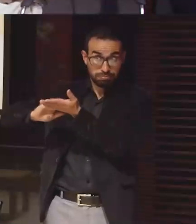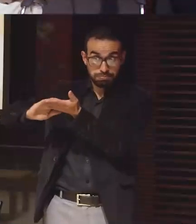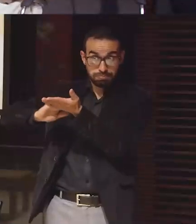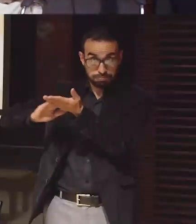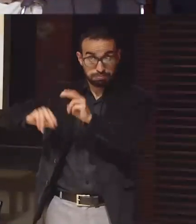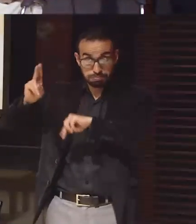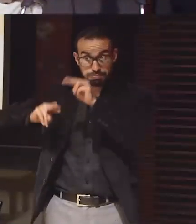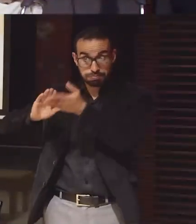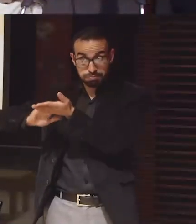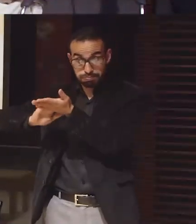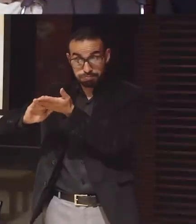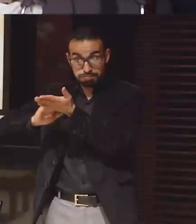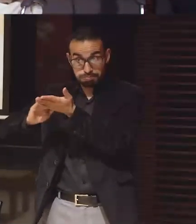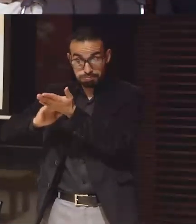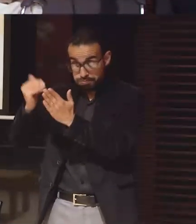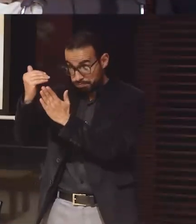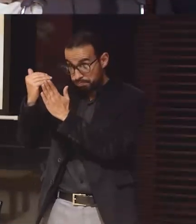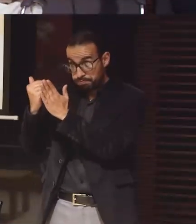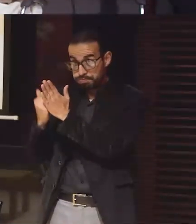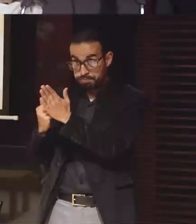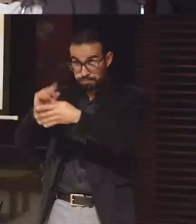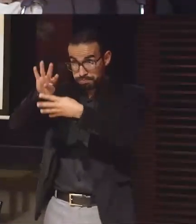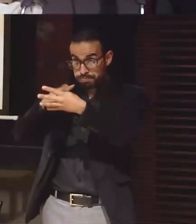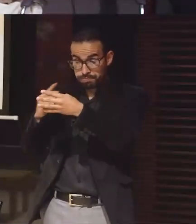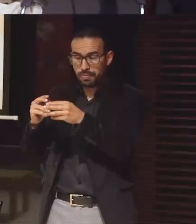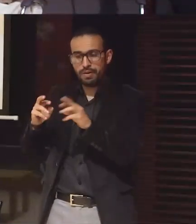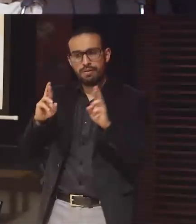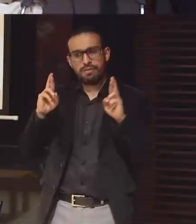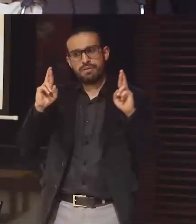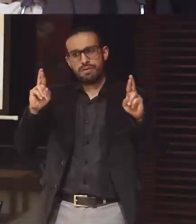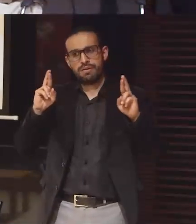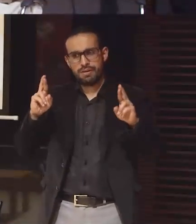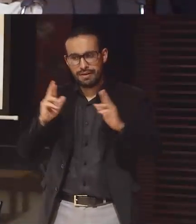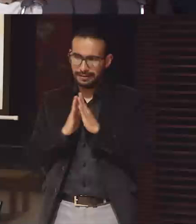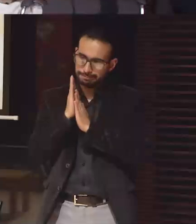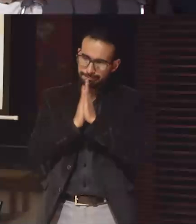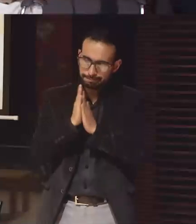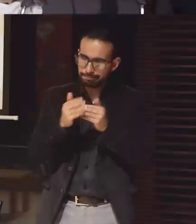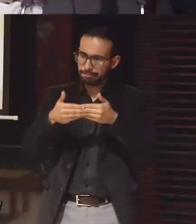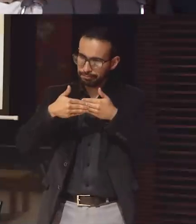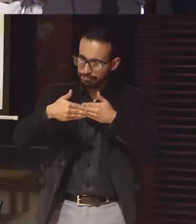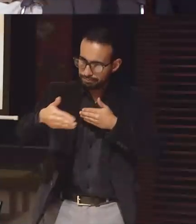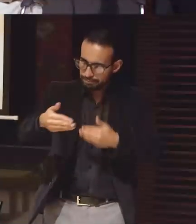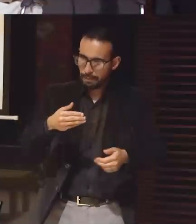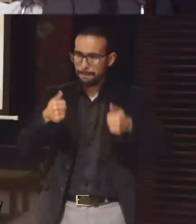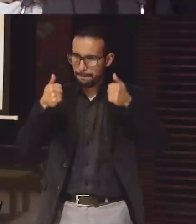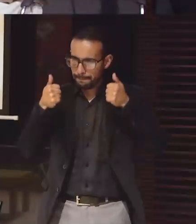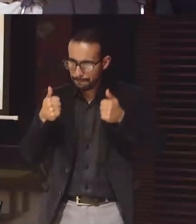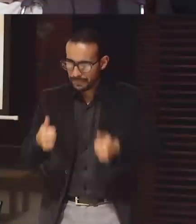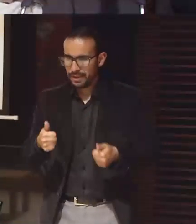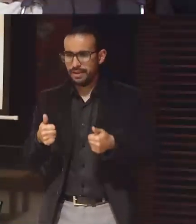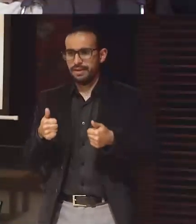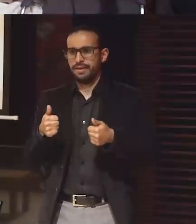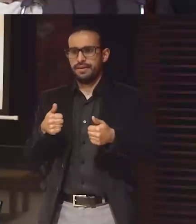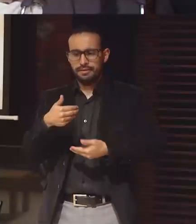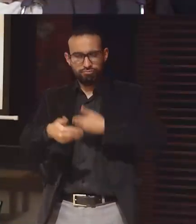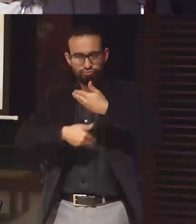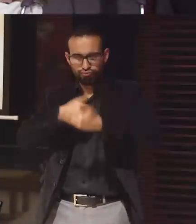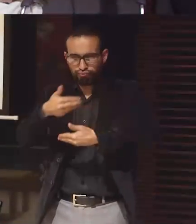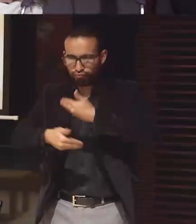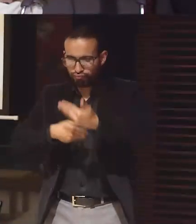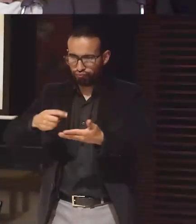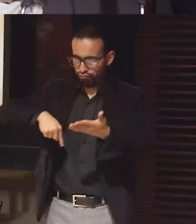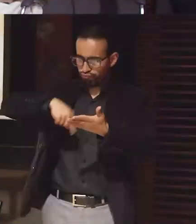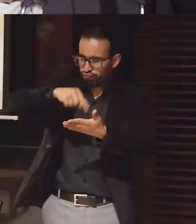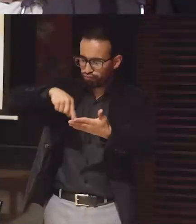cronograma nos devuelve la esperanza de hacer unas cosas bien hechas, una licitación bien pensada, un proceso contractual bien